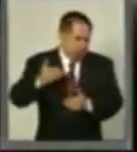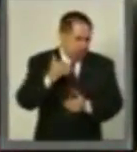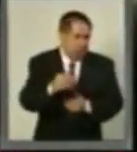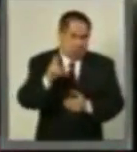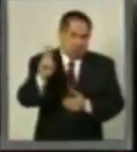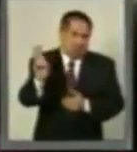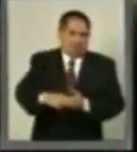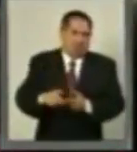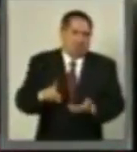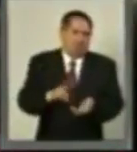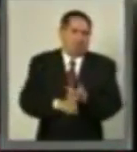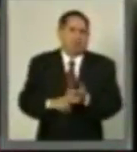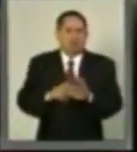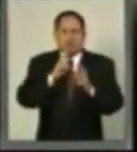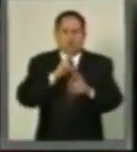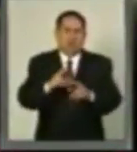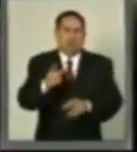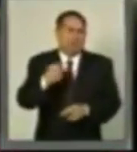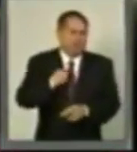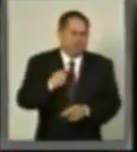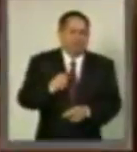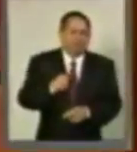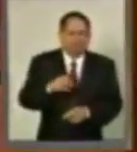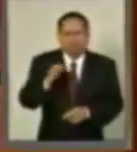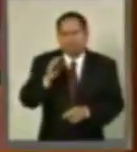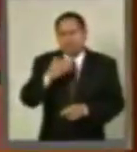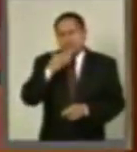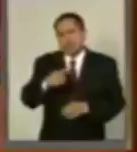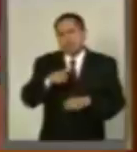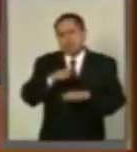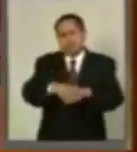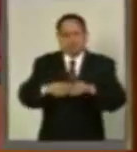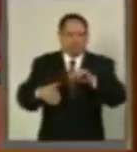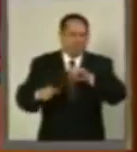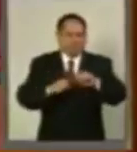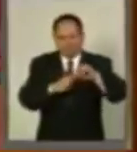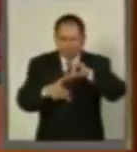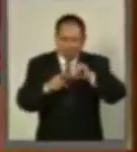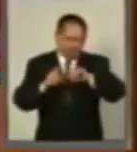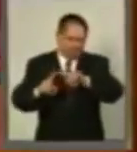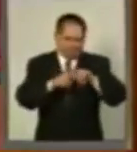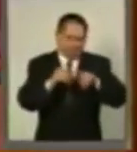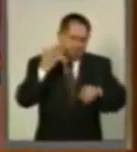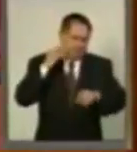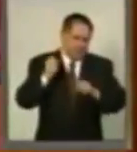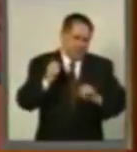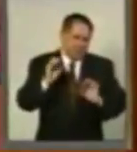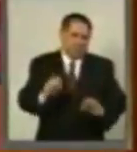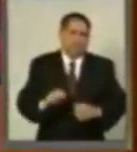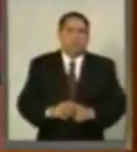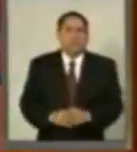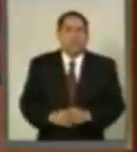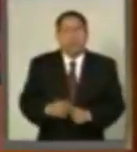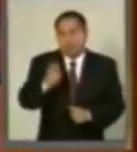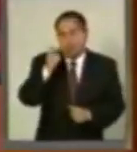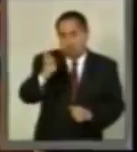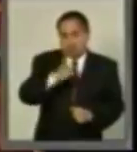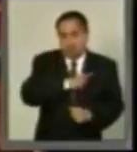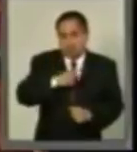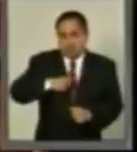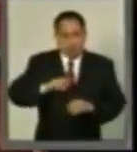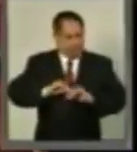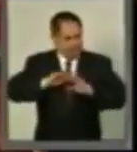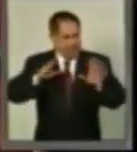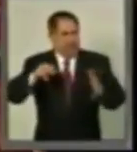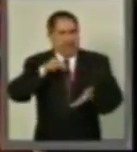a la respuesta inmediata que tuvimos ante los fenómenos meteorológicos de los pasados meses de septiembre. Por eso hay que hablar